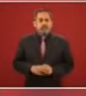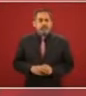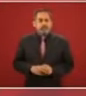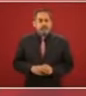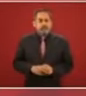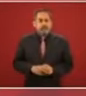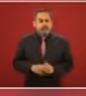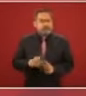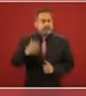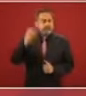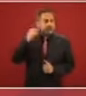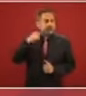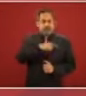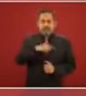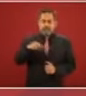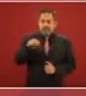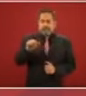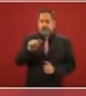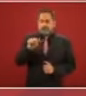el finado Nazar Haro